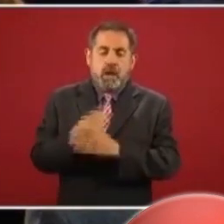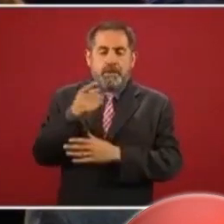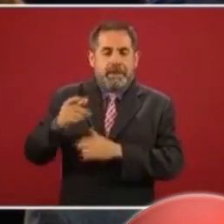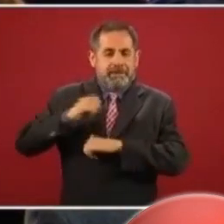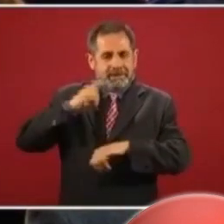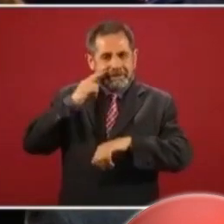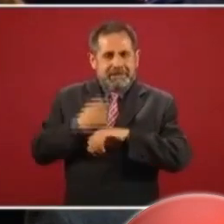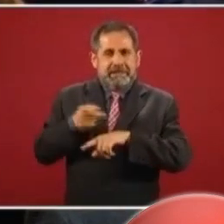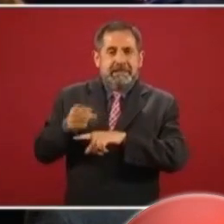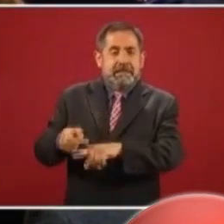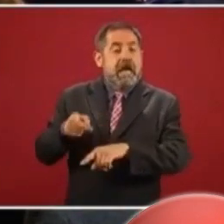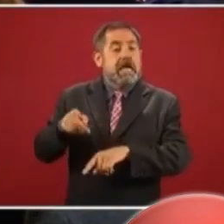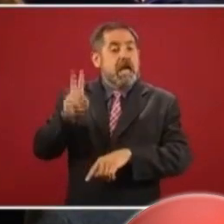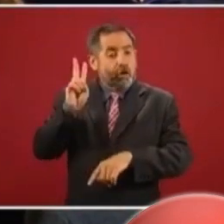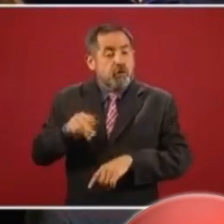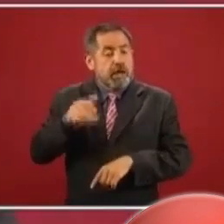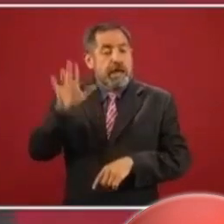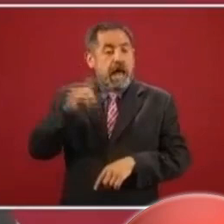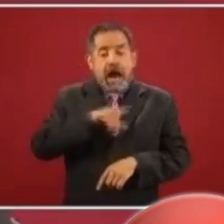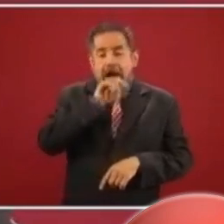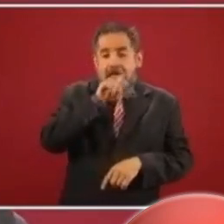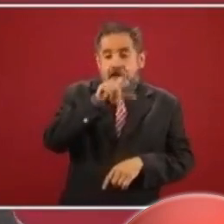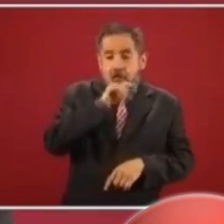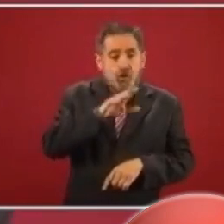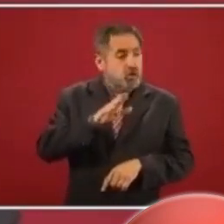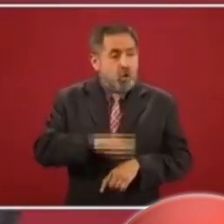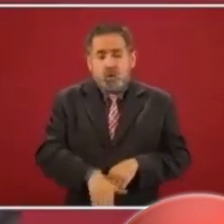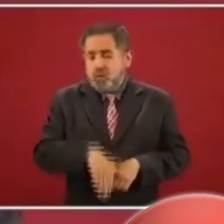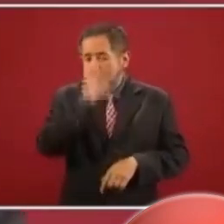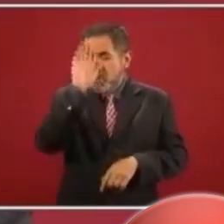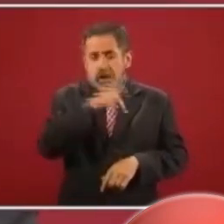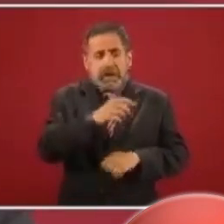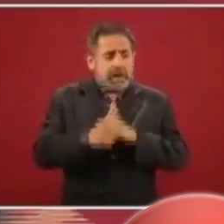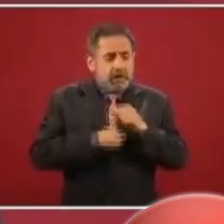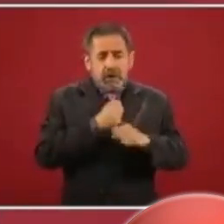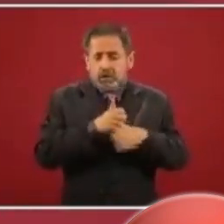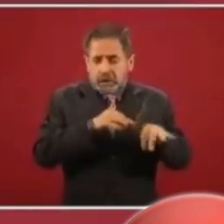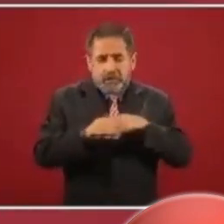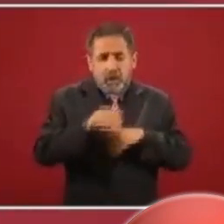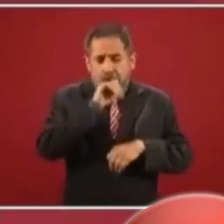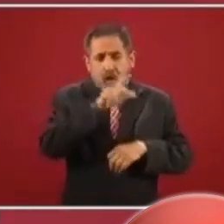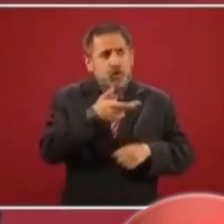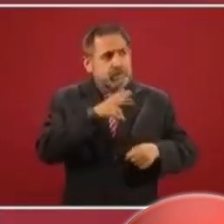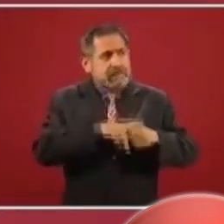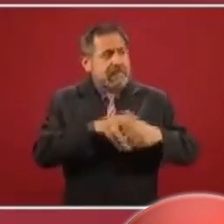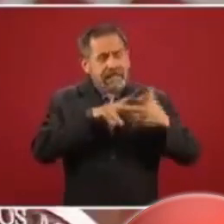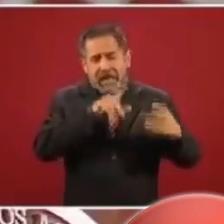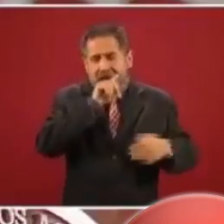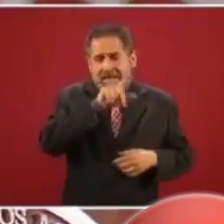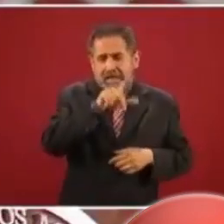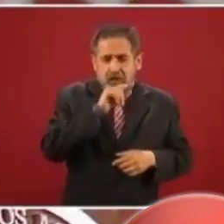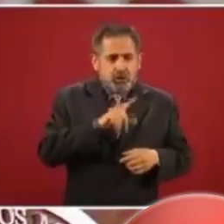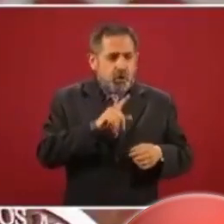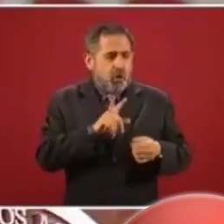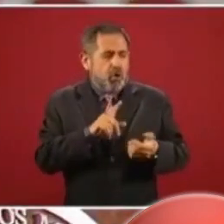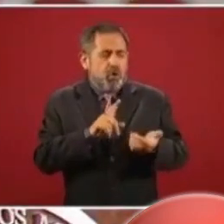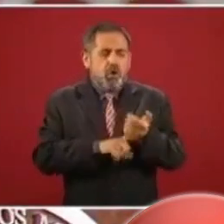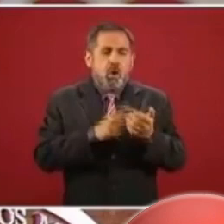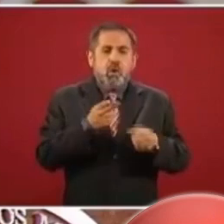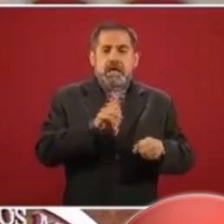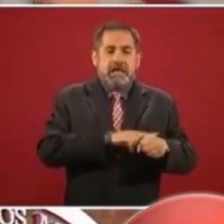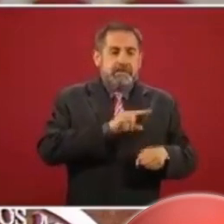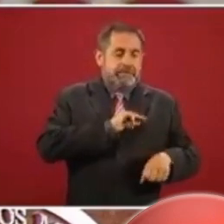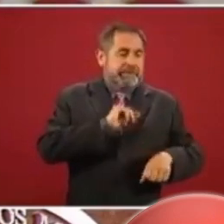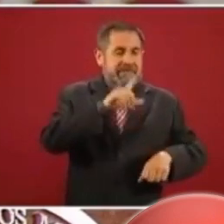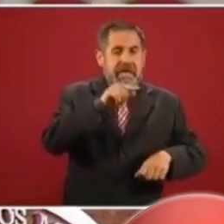titular. Ella era de Jalisco. Toda su vida profesional la había desarrollado en Jalisco, en grandes hospitales, en unidades médicas de alta especialidad, había